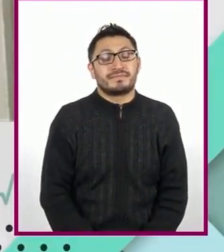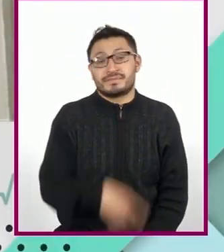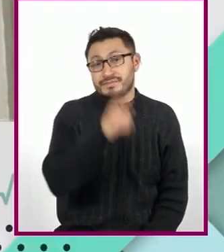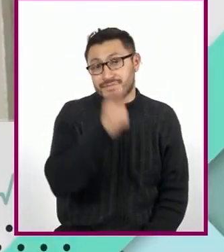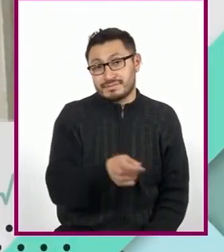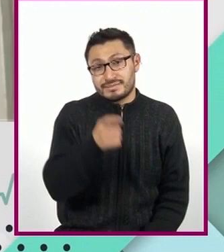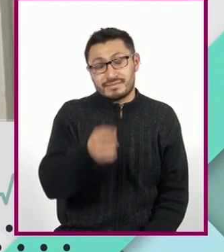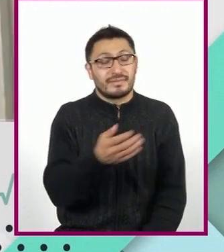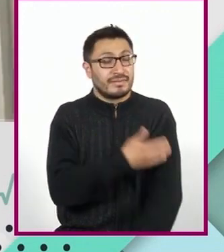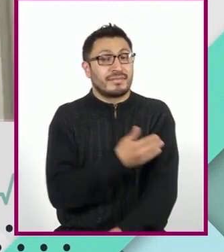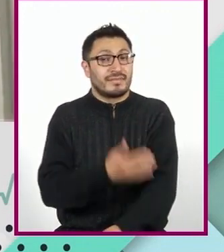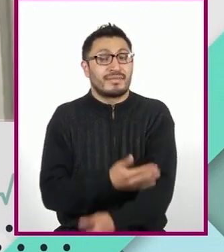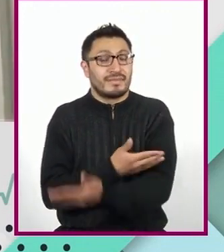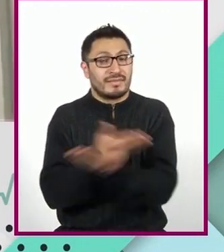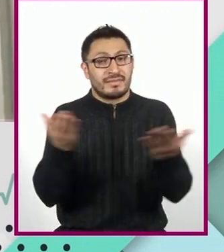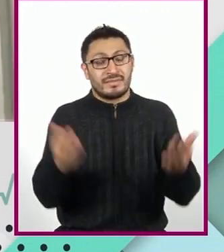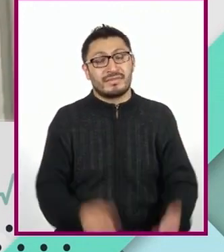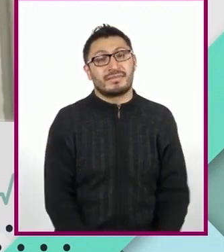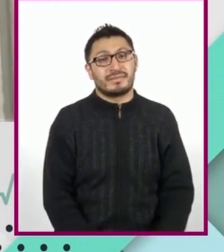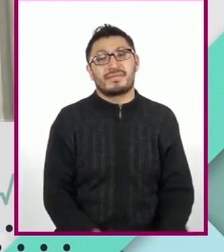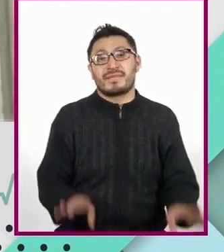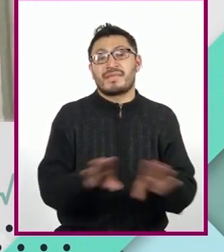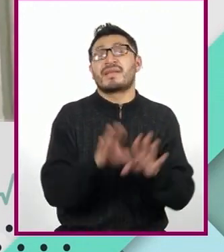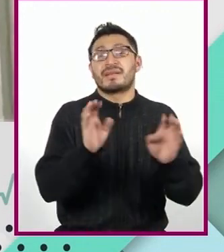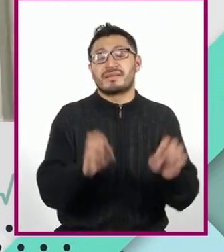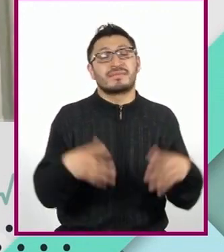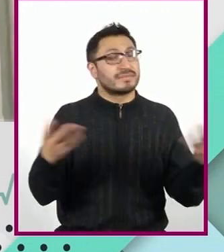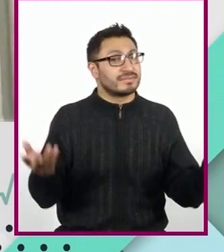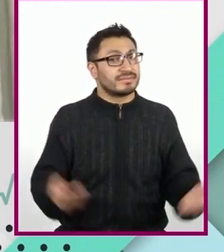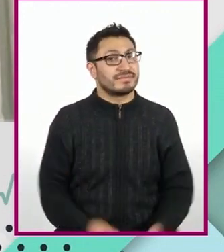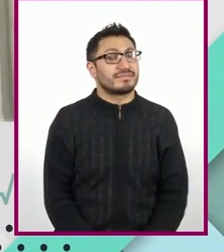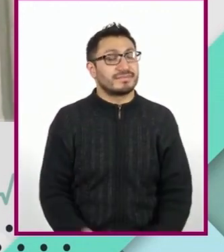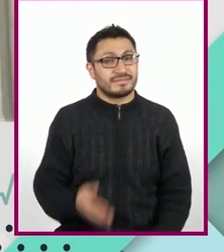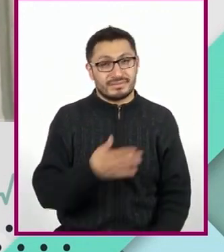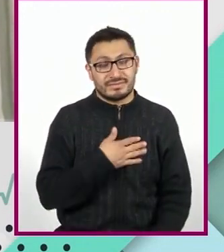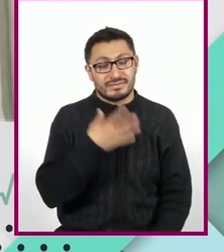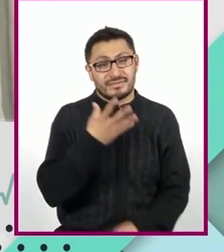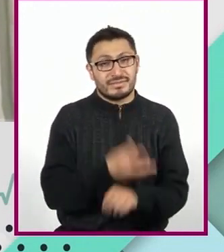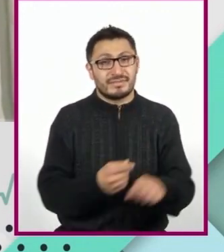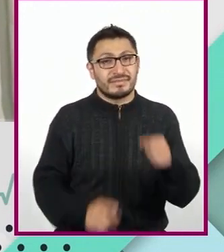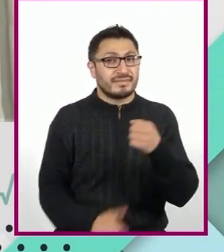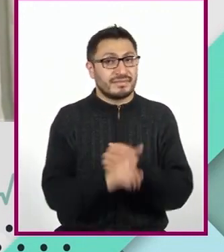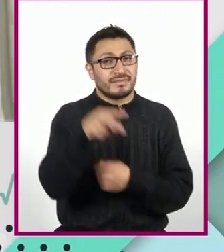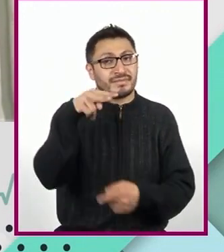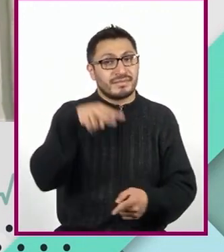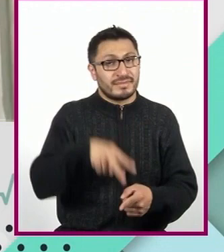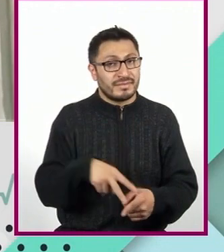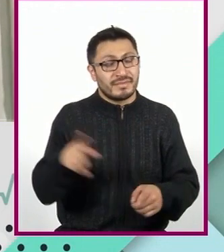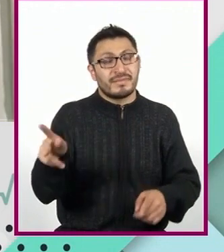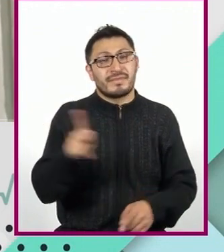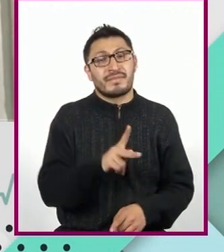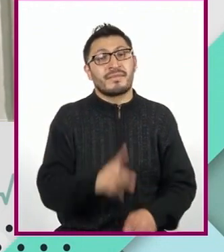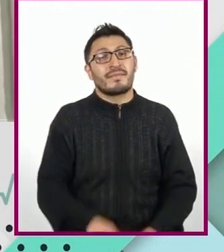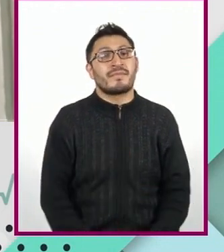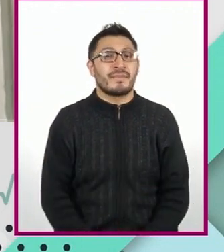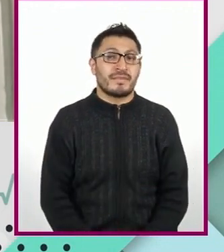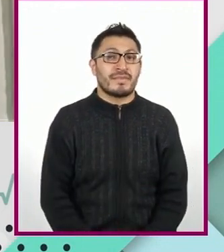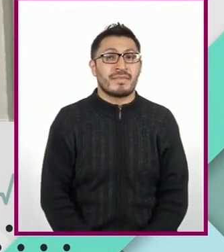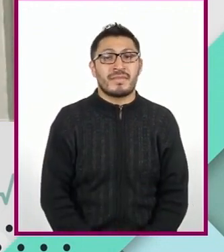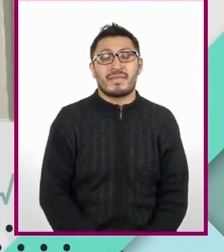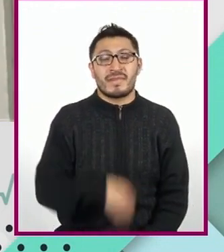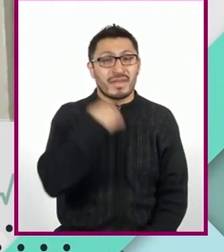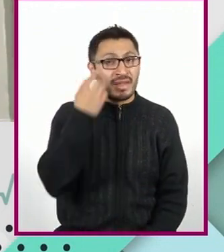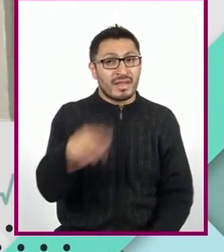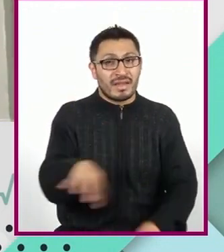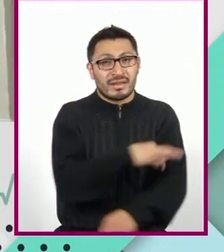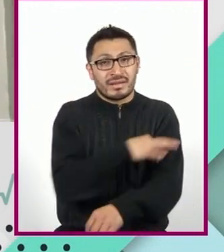Saludos compañeras y compañeros. ¿Cómo están? Yo resolveré un problema de triángulos semejantes. Queremos